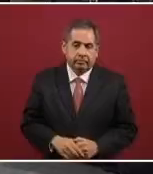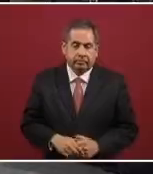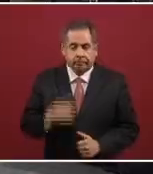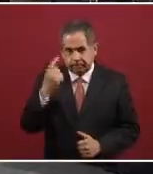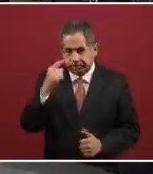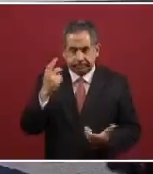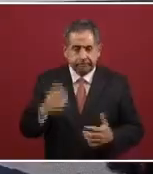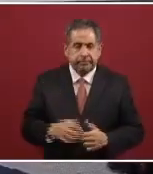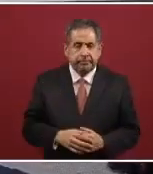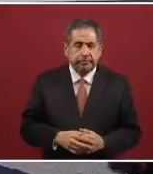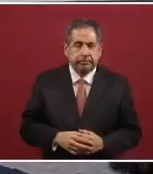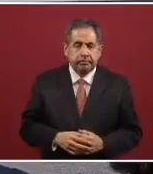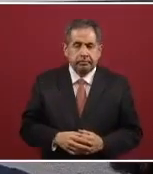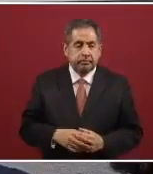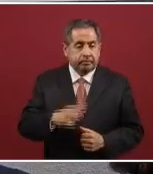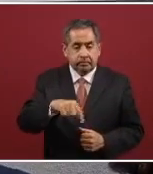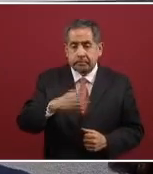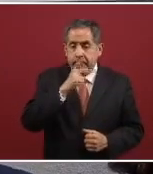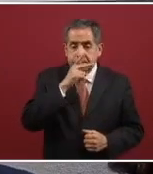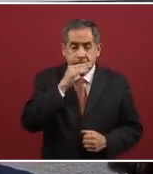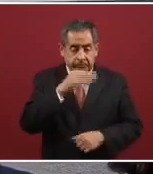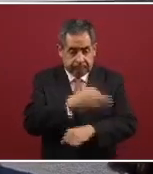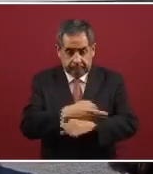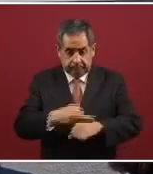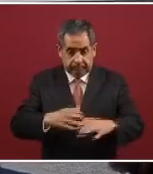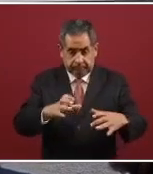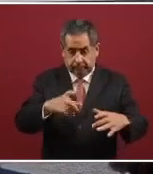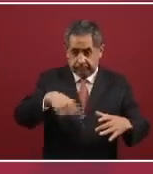para que los padres